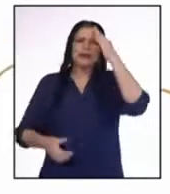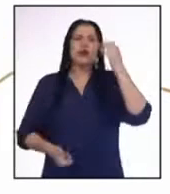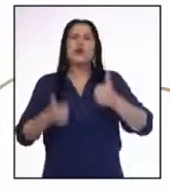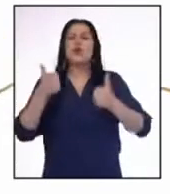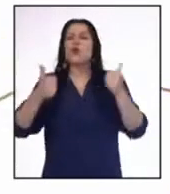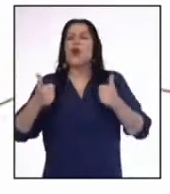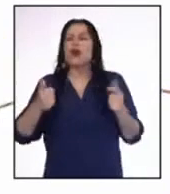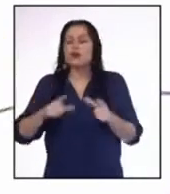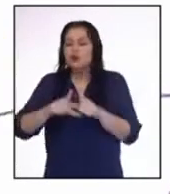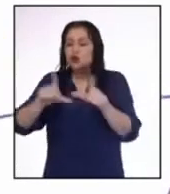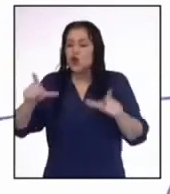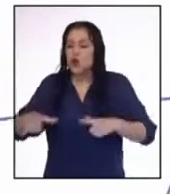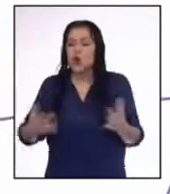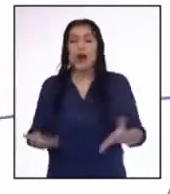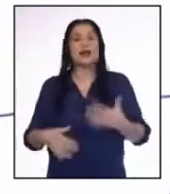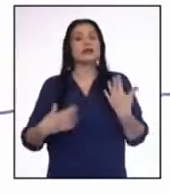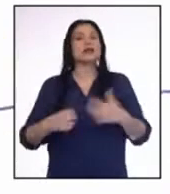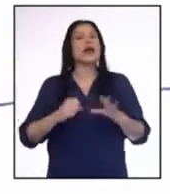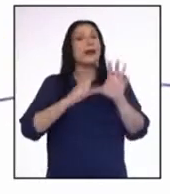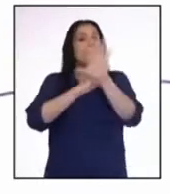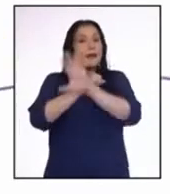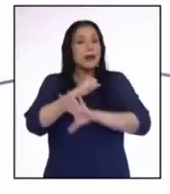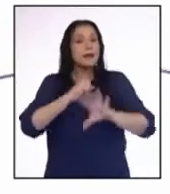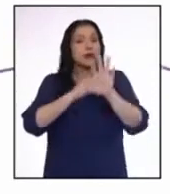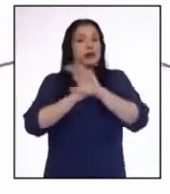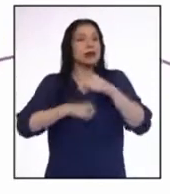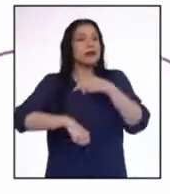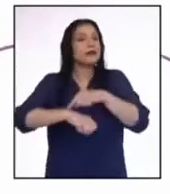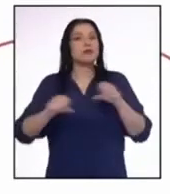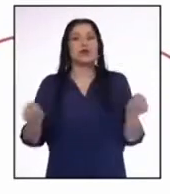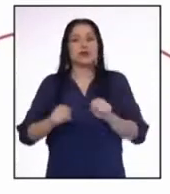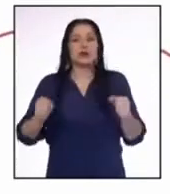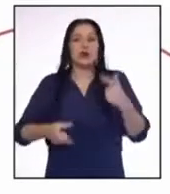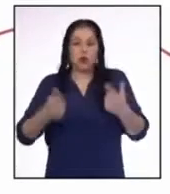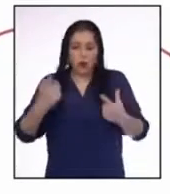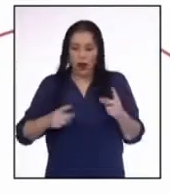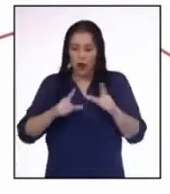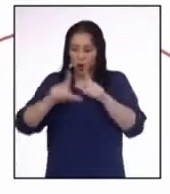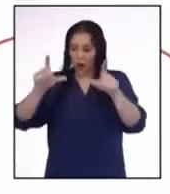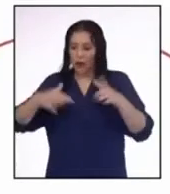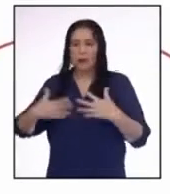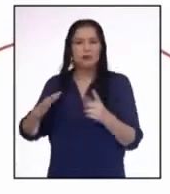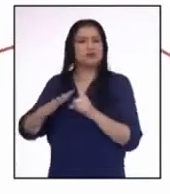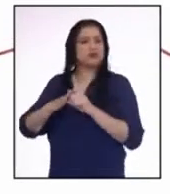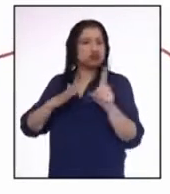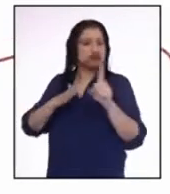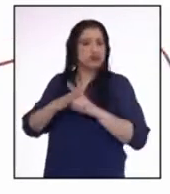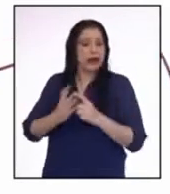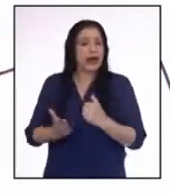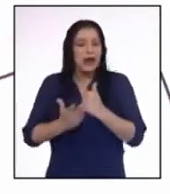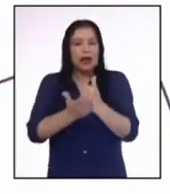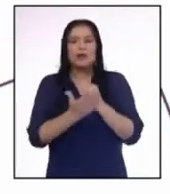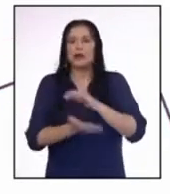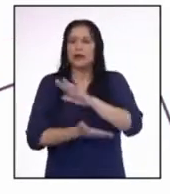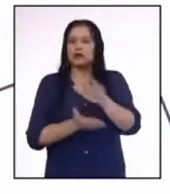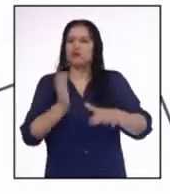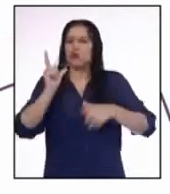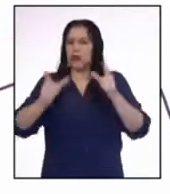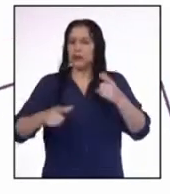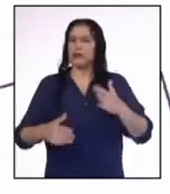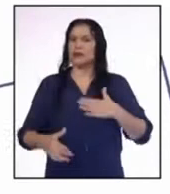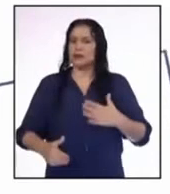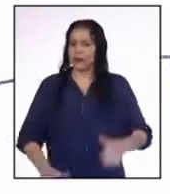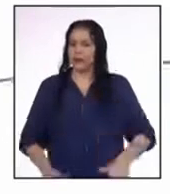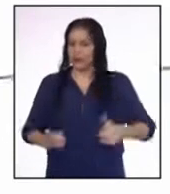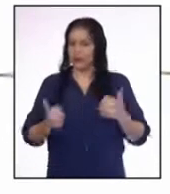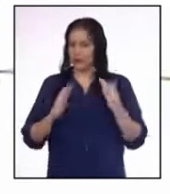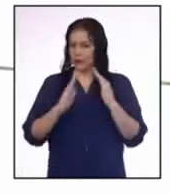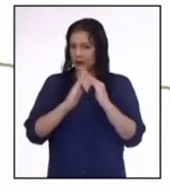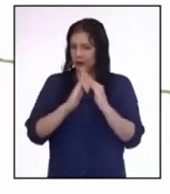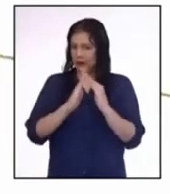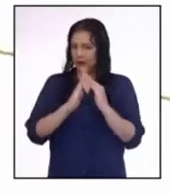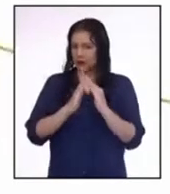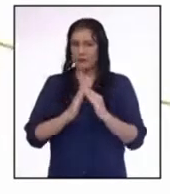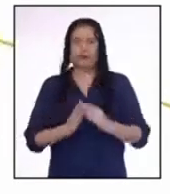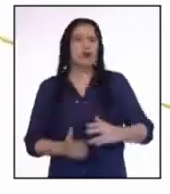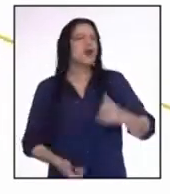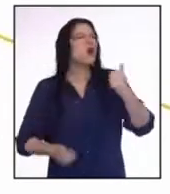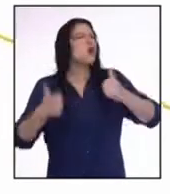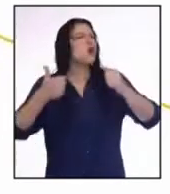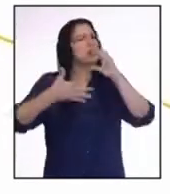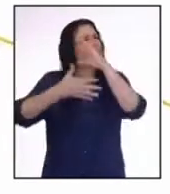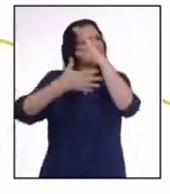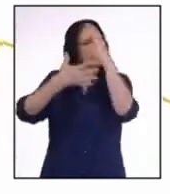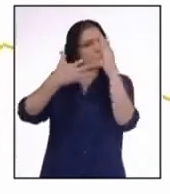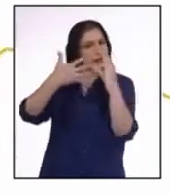donde podríamos ubicarnos durante un sismo y los lugares hacia donde podríamos evacuar, ayudando a todas las personas que viven con nosotros. ¿Cuáles son